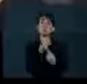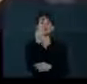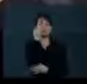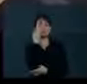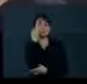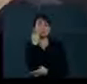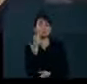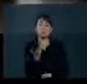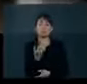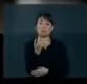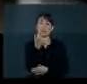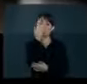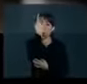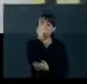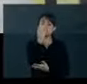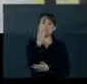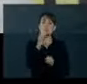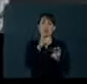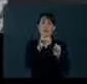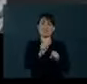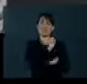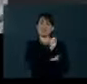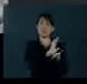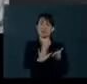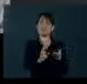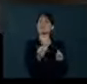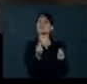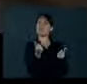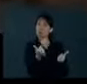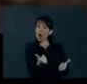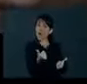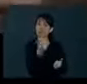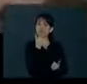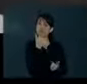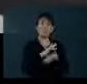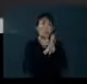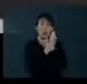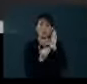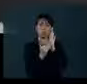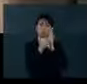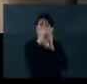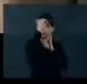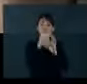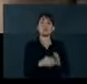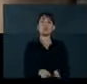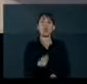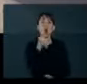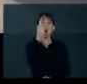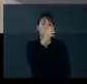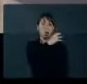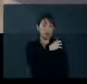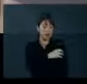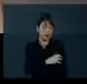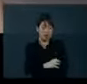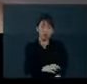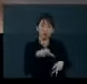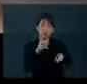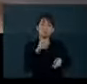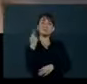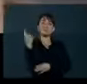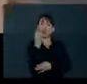amables. Es uno con educación gratuita y de calidad en todos los niveles. Es uno en que las